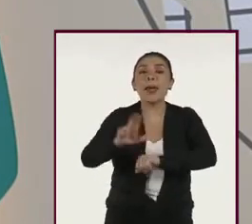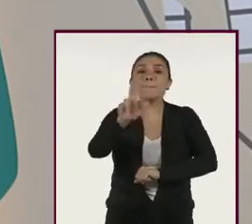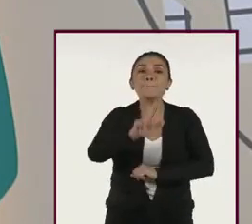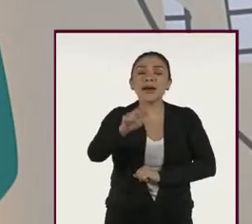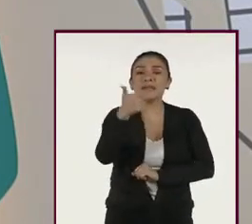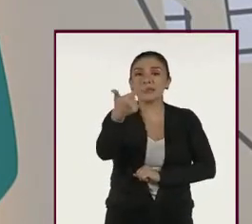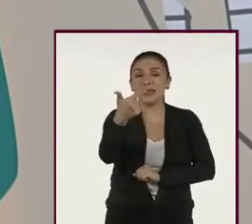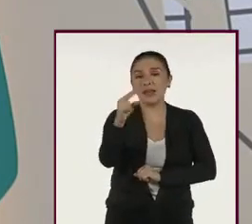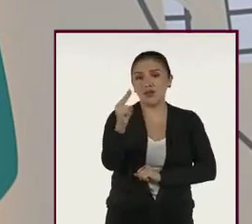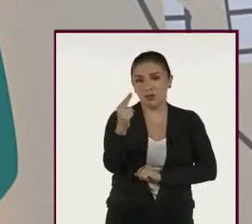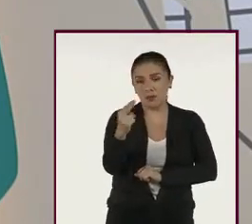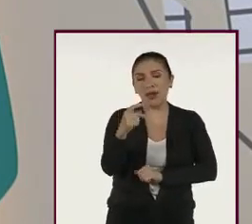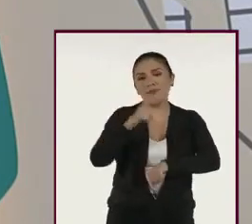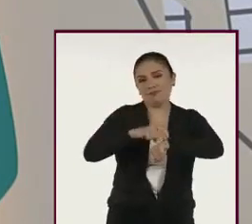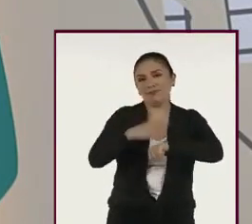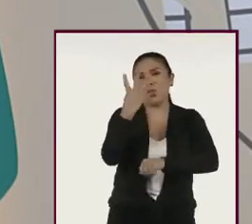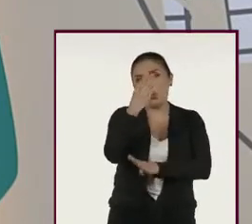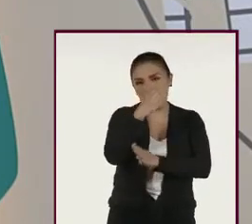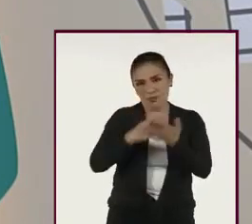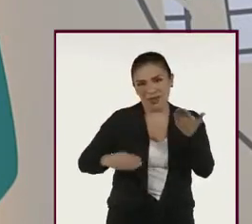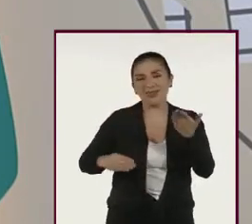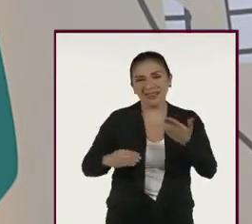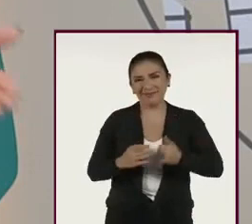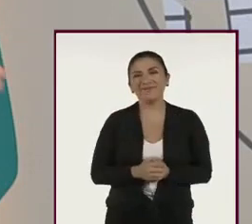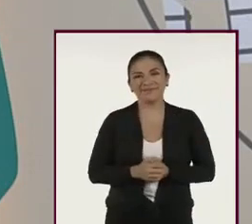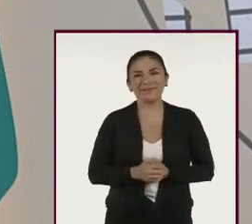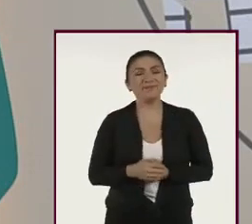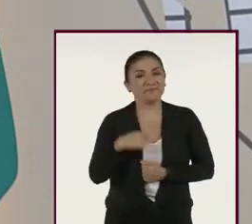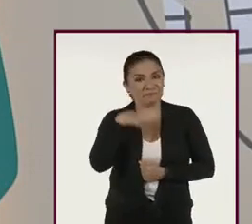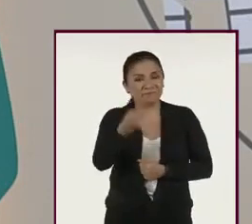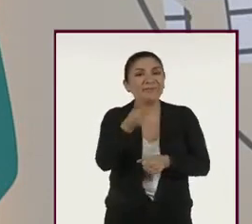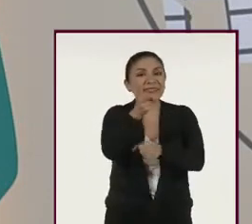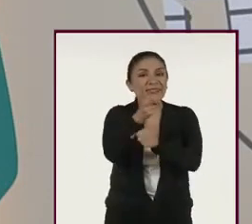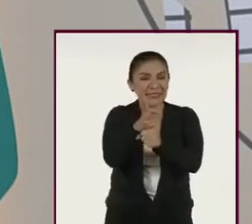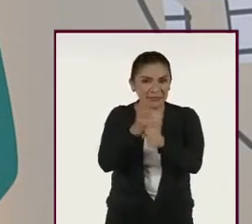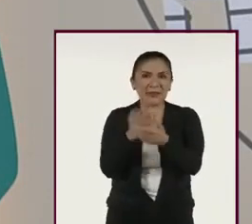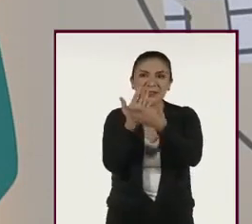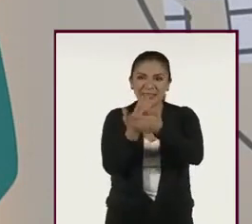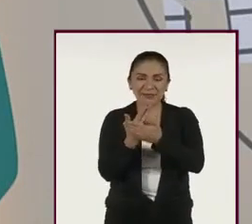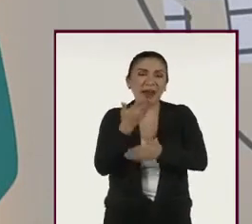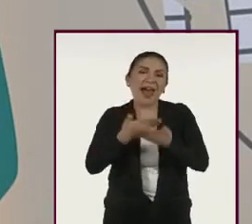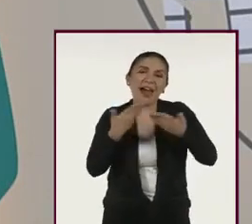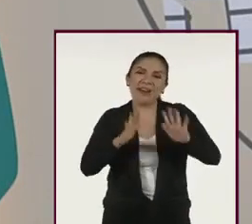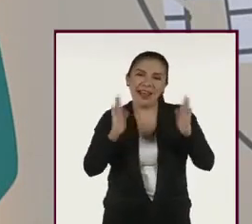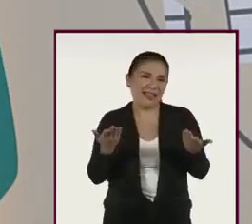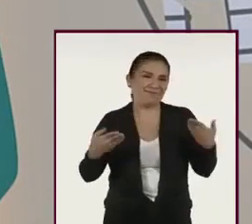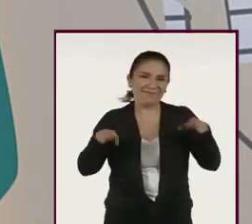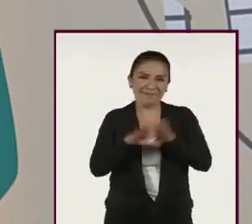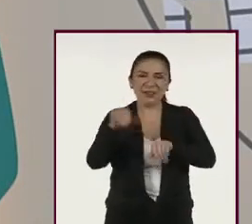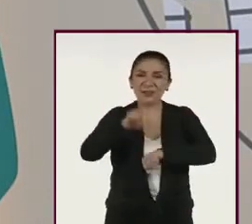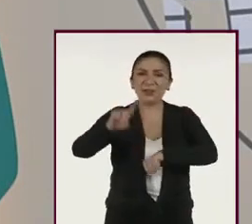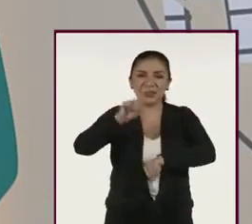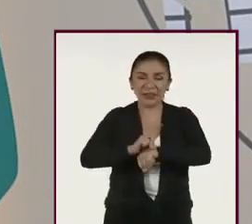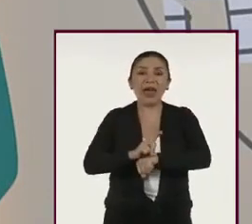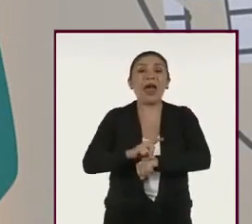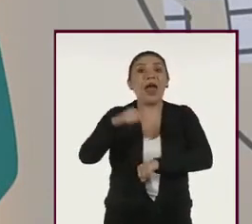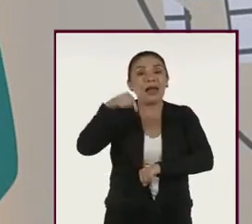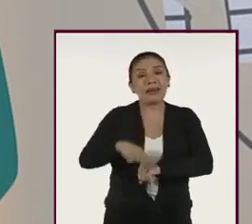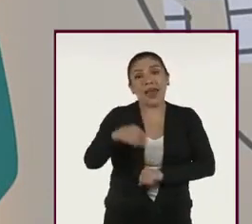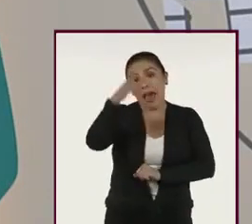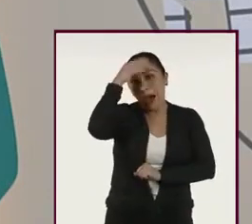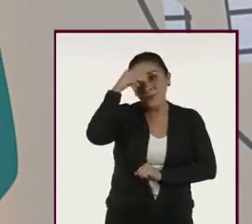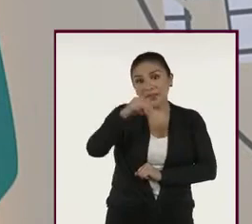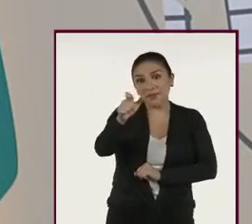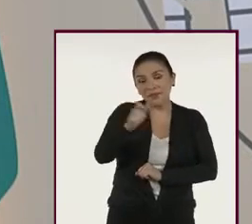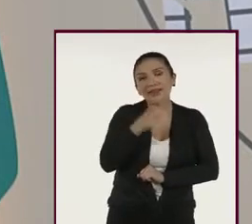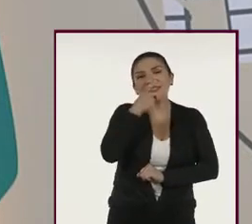noviembre a las 16:30 horas, así es que las y los esperamos. Hemos llegado al final de esta transmisión. En nombre de